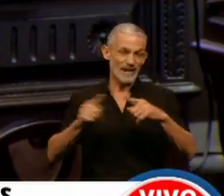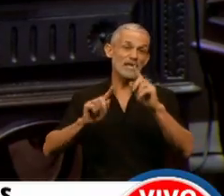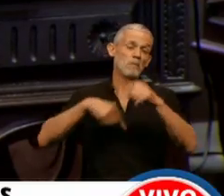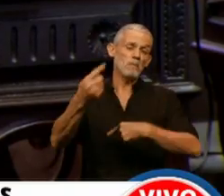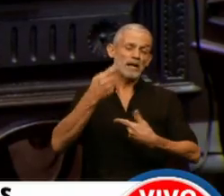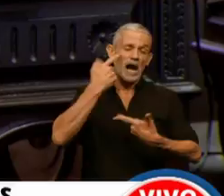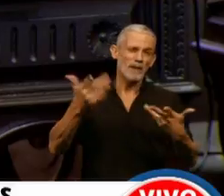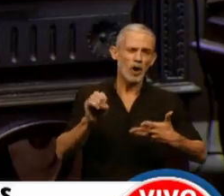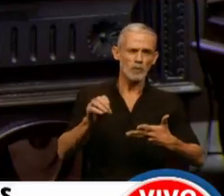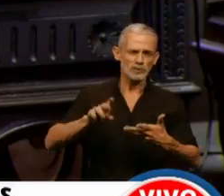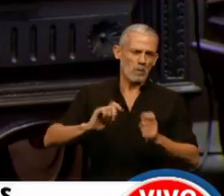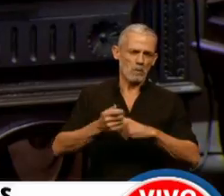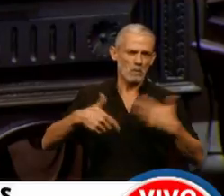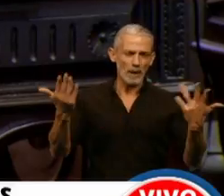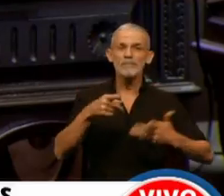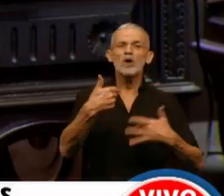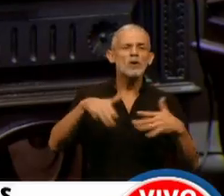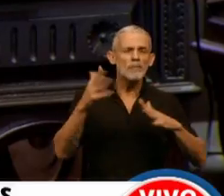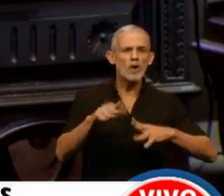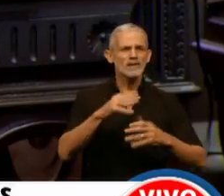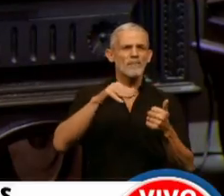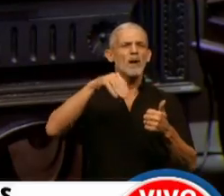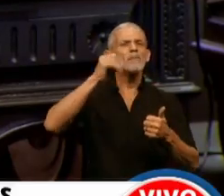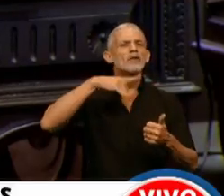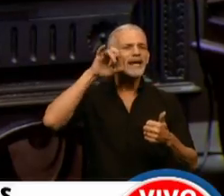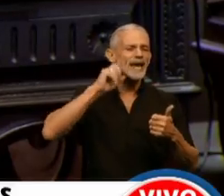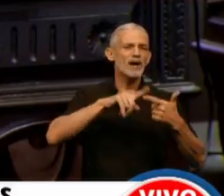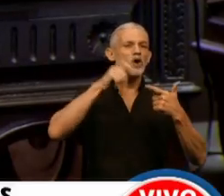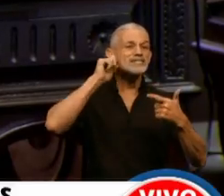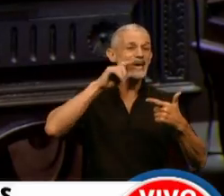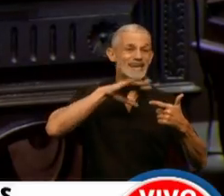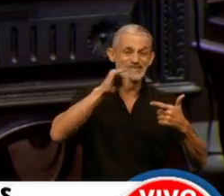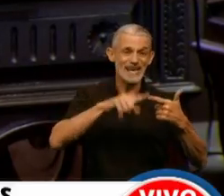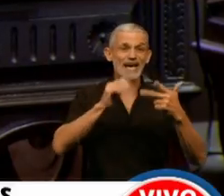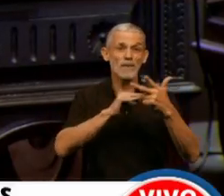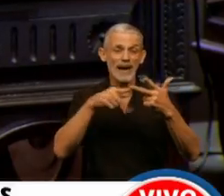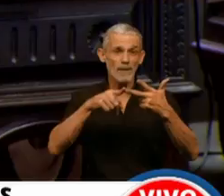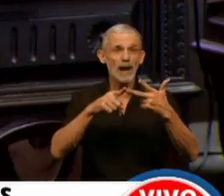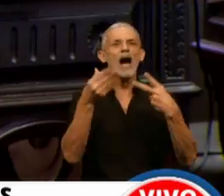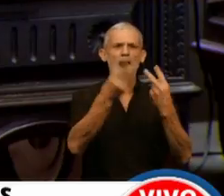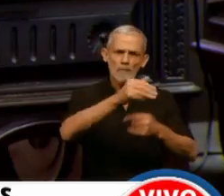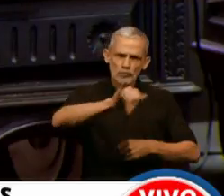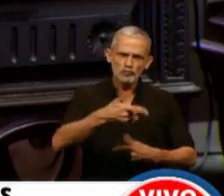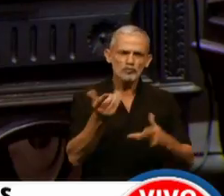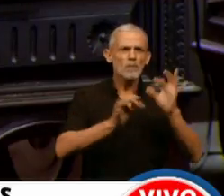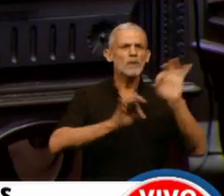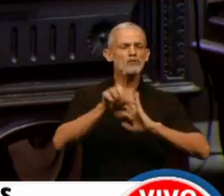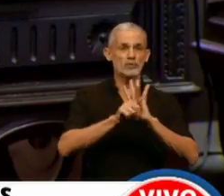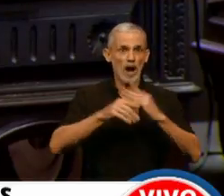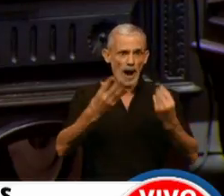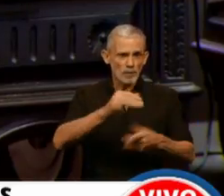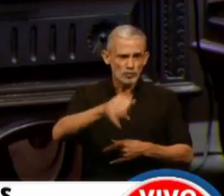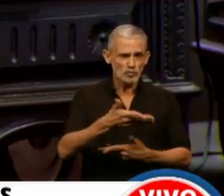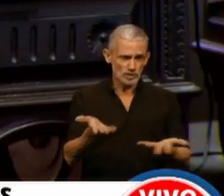mañana veremos qué nombre tenga lo importante es que montenegro yesa y gai de bahía blanca apoyan nuestro proyecto